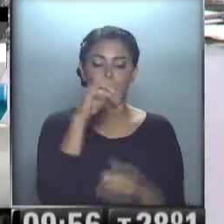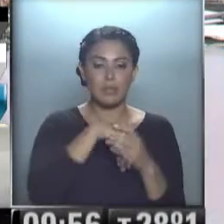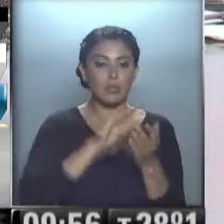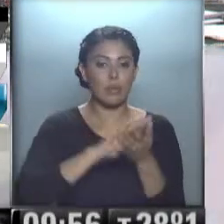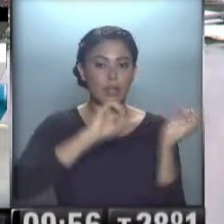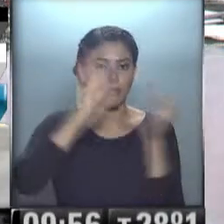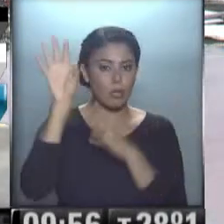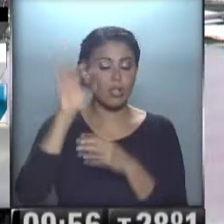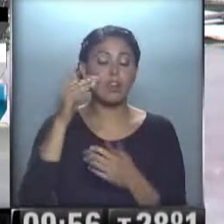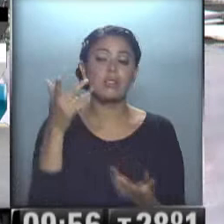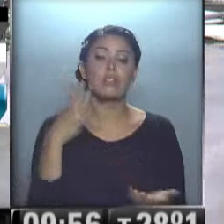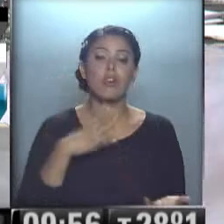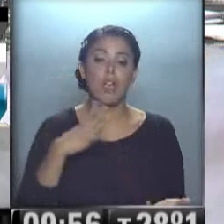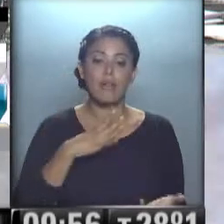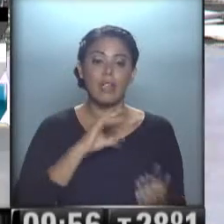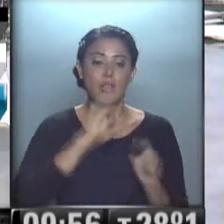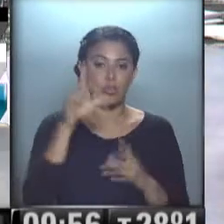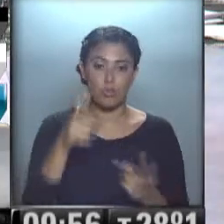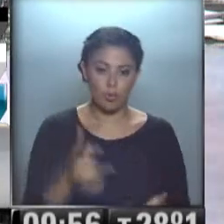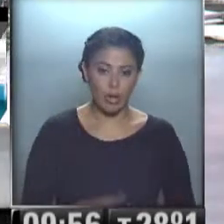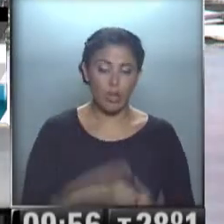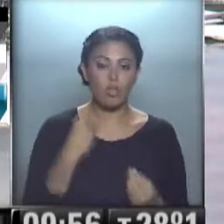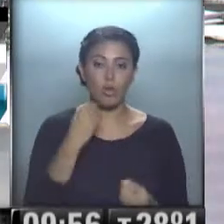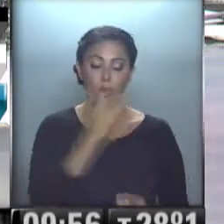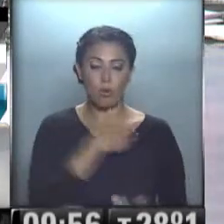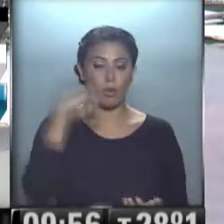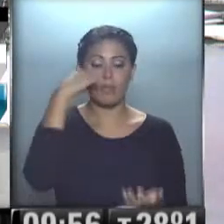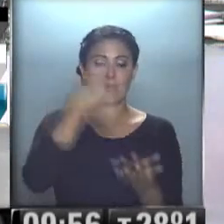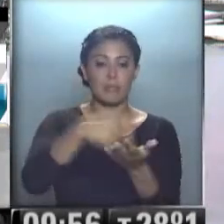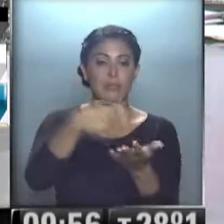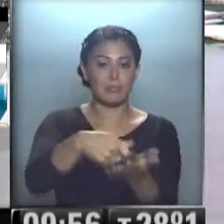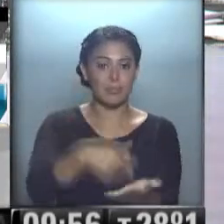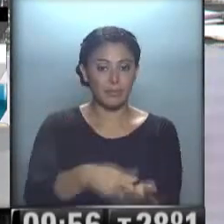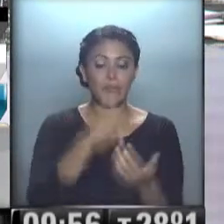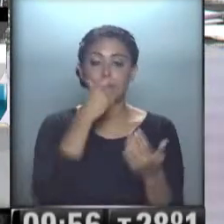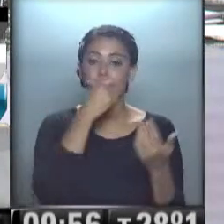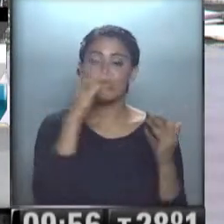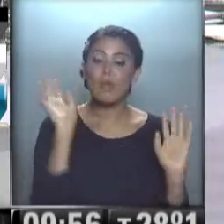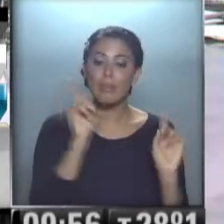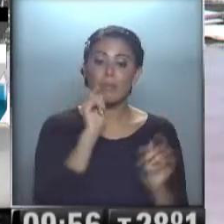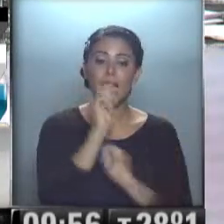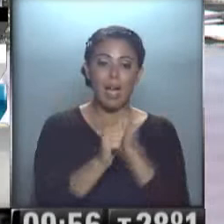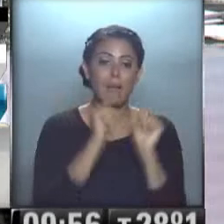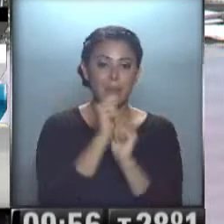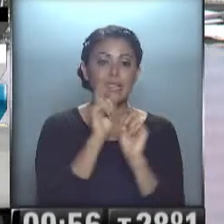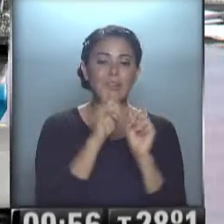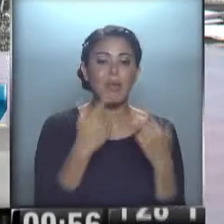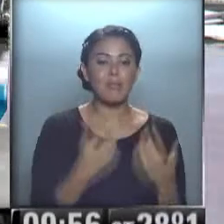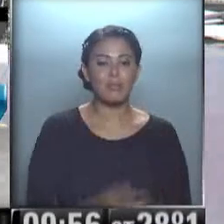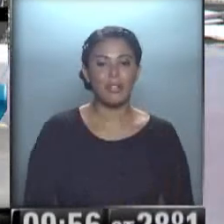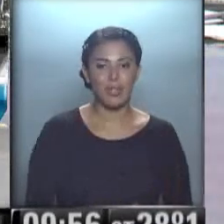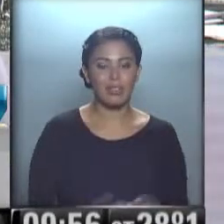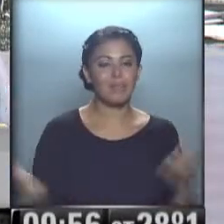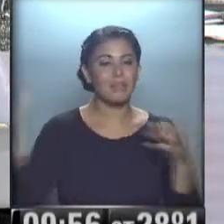exportación o todavía no exportan a través de financiamiento para inversiones que posibiliten que esas empresas también se puedan incorporar